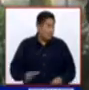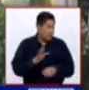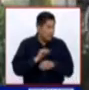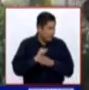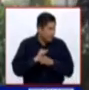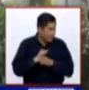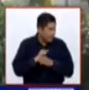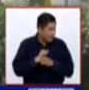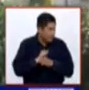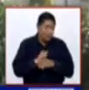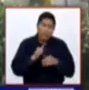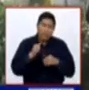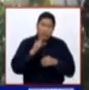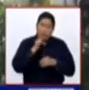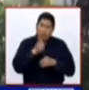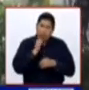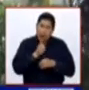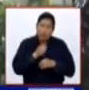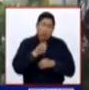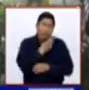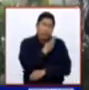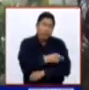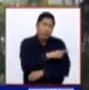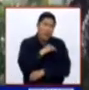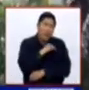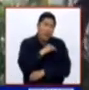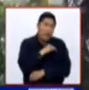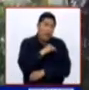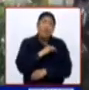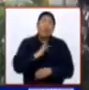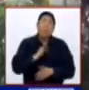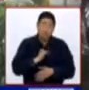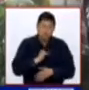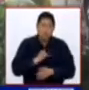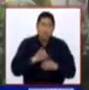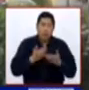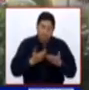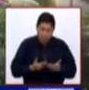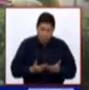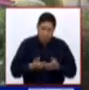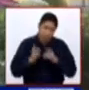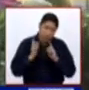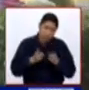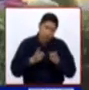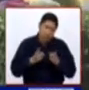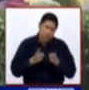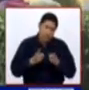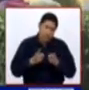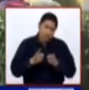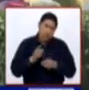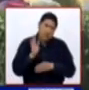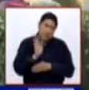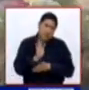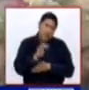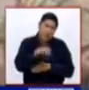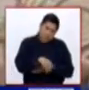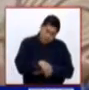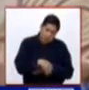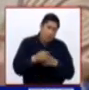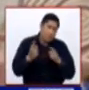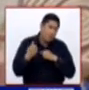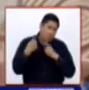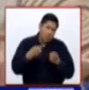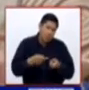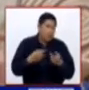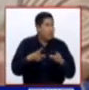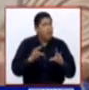Prácticamente está día y noche en el hospital. Estoy, cada día vengo, en noches, tardes vengo también.